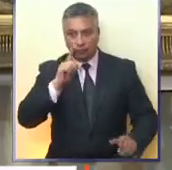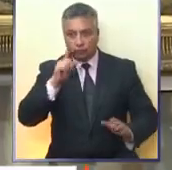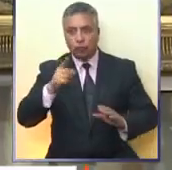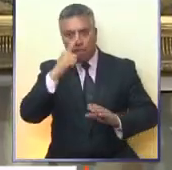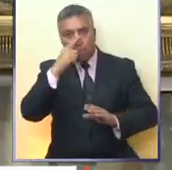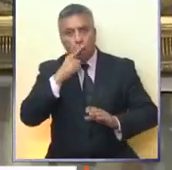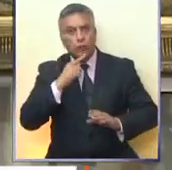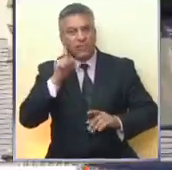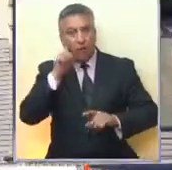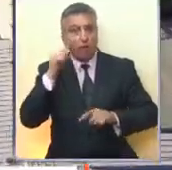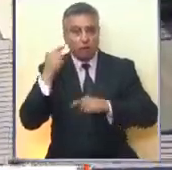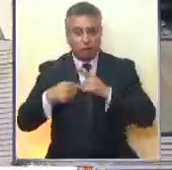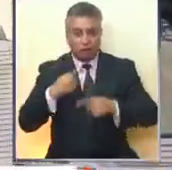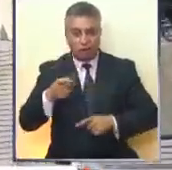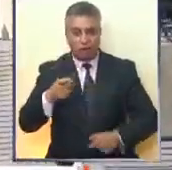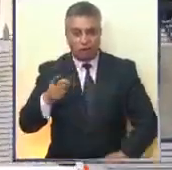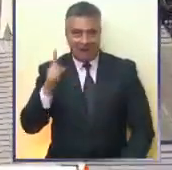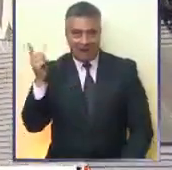Nacional.